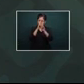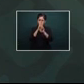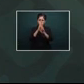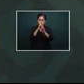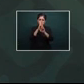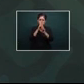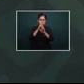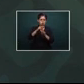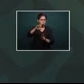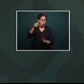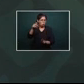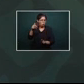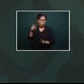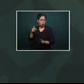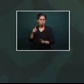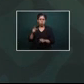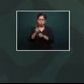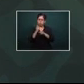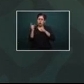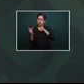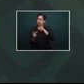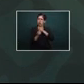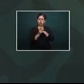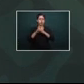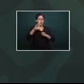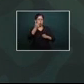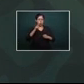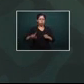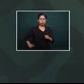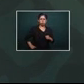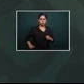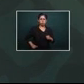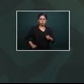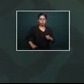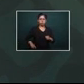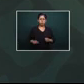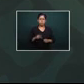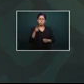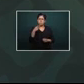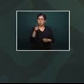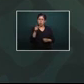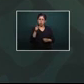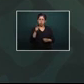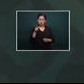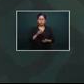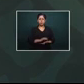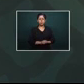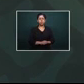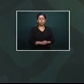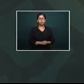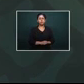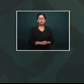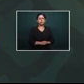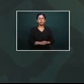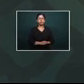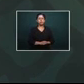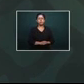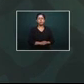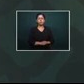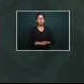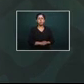que decidan otros gobiernos, pero pensamos